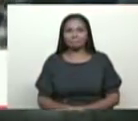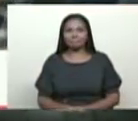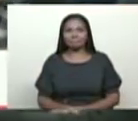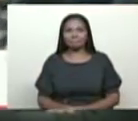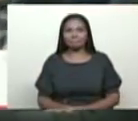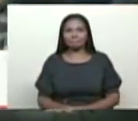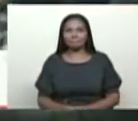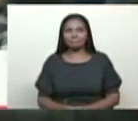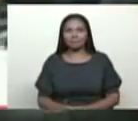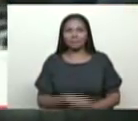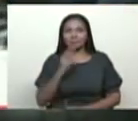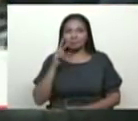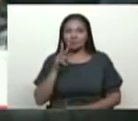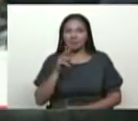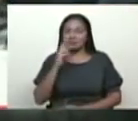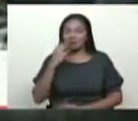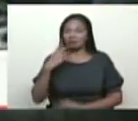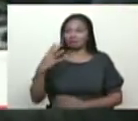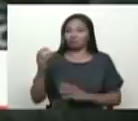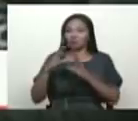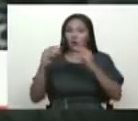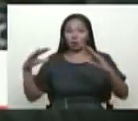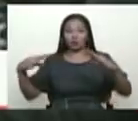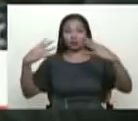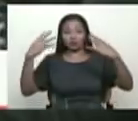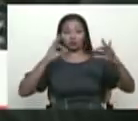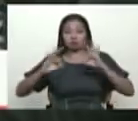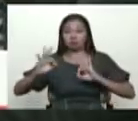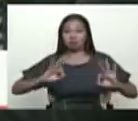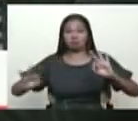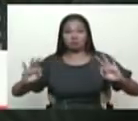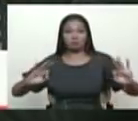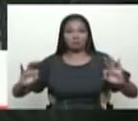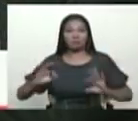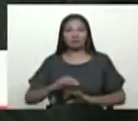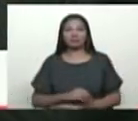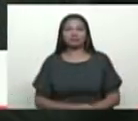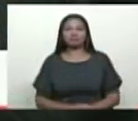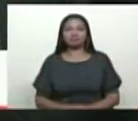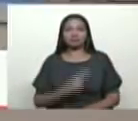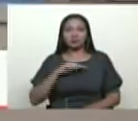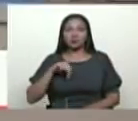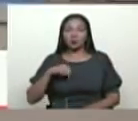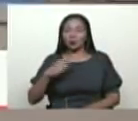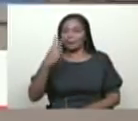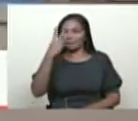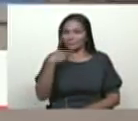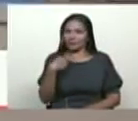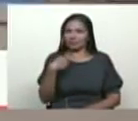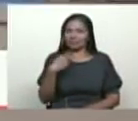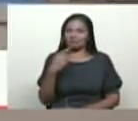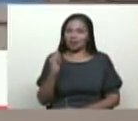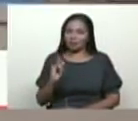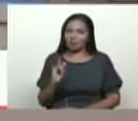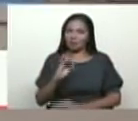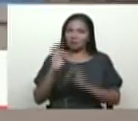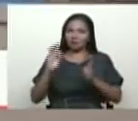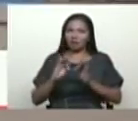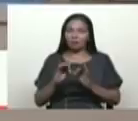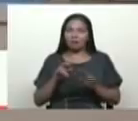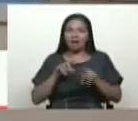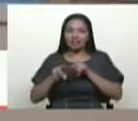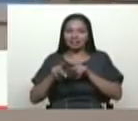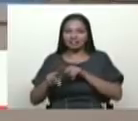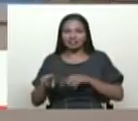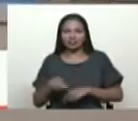No sé de dónde viene, pero es famosa ahora. Ellos dicen que nosotros nos hacemos las víctimas. Esto parece el chiste, no sé si lo